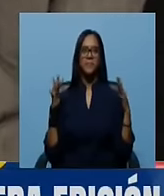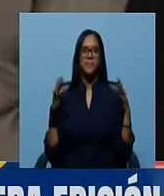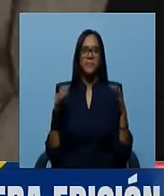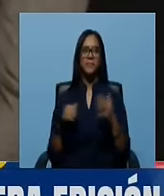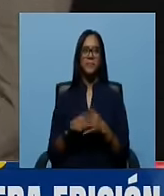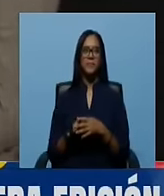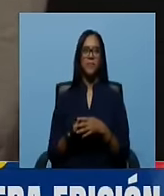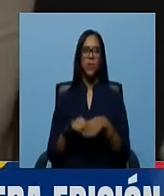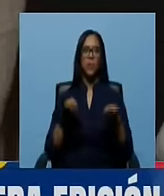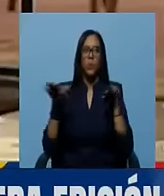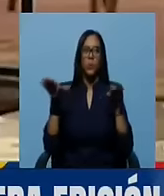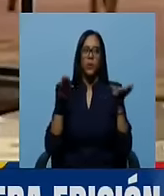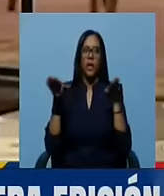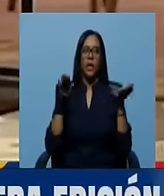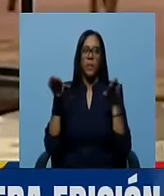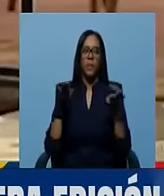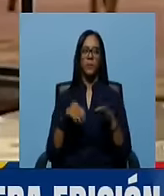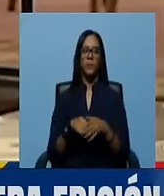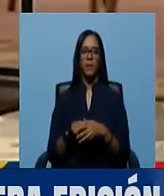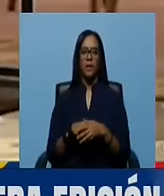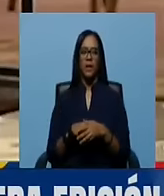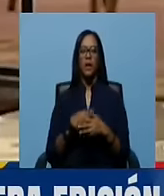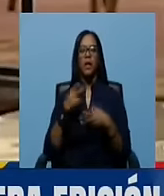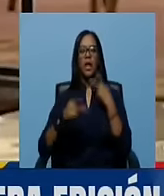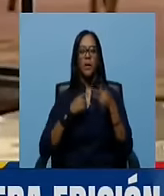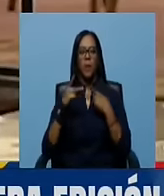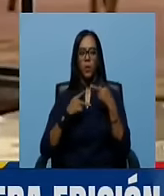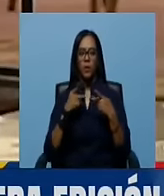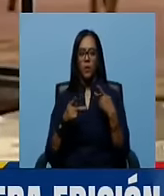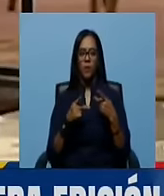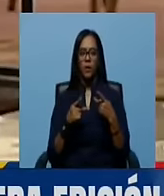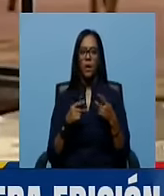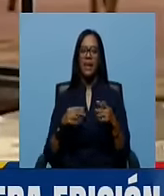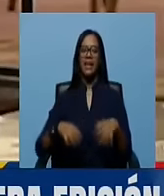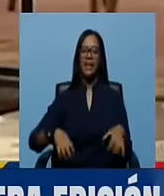Un turismo que produzca además riquezas,